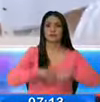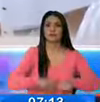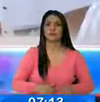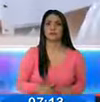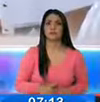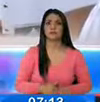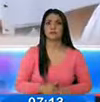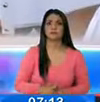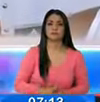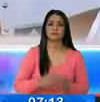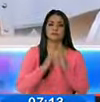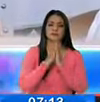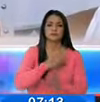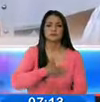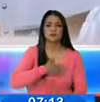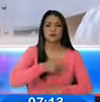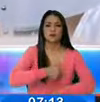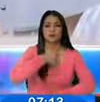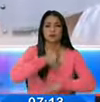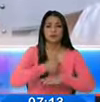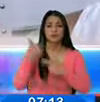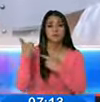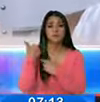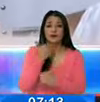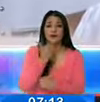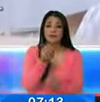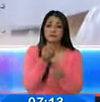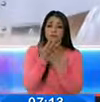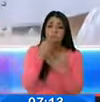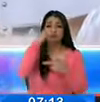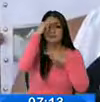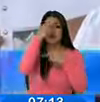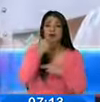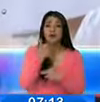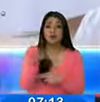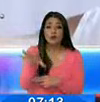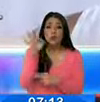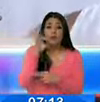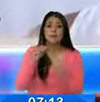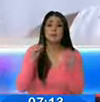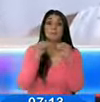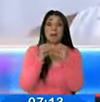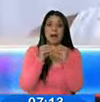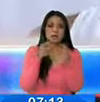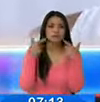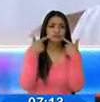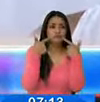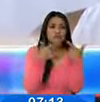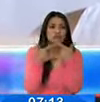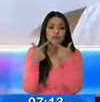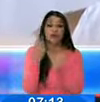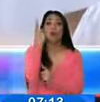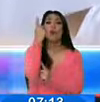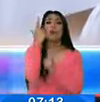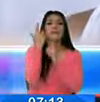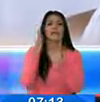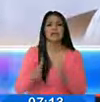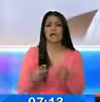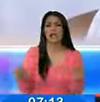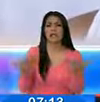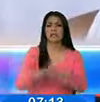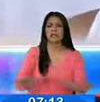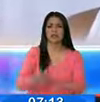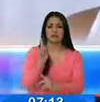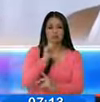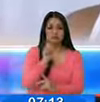por favor a las autoridades competentes de los noticia que aparezca refuercen no es sólo un militar desaparecido